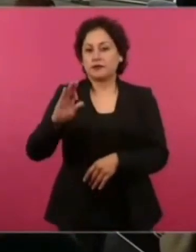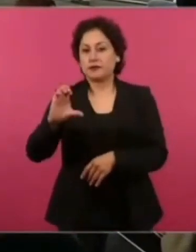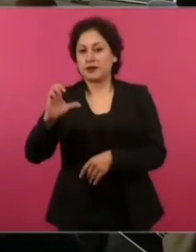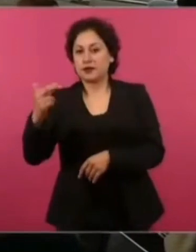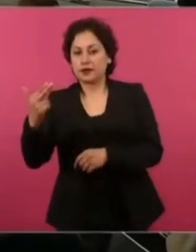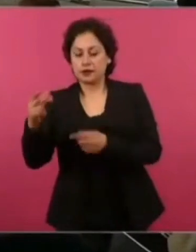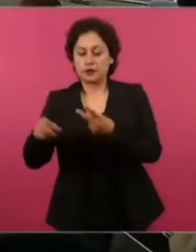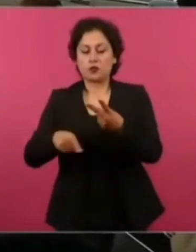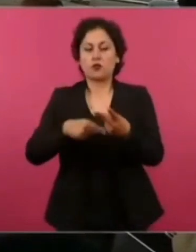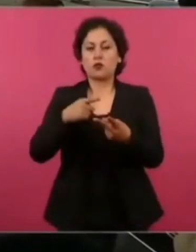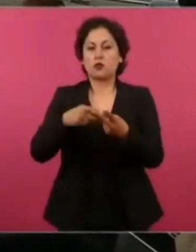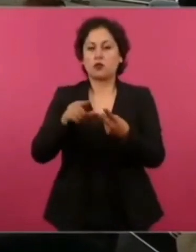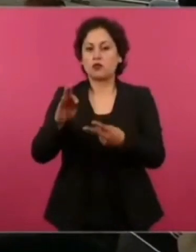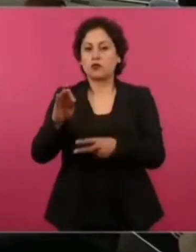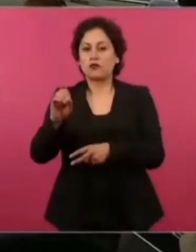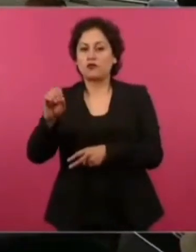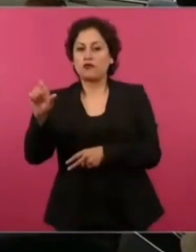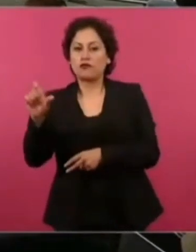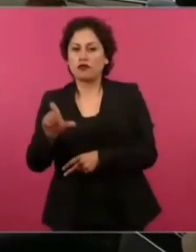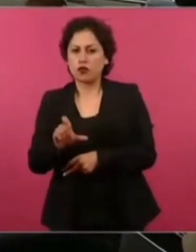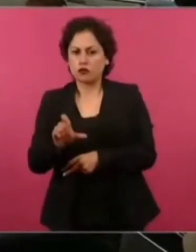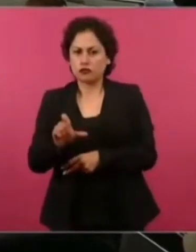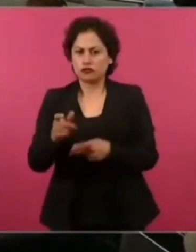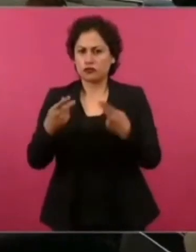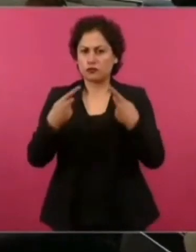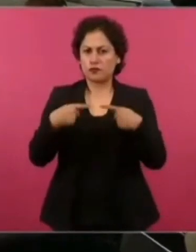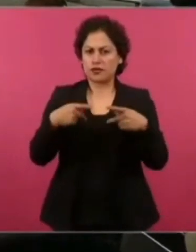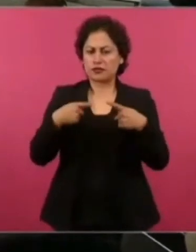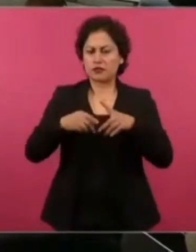se iban 700, 800,000